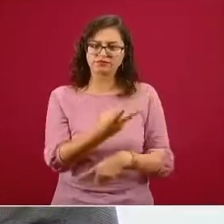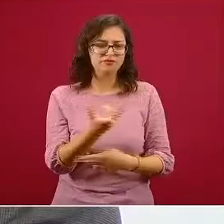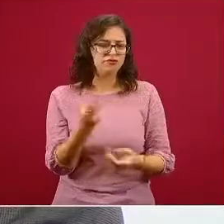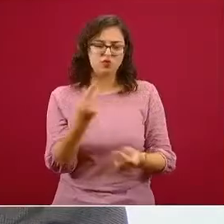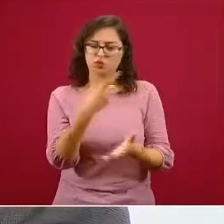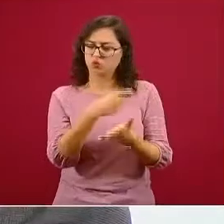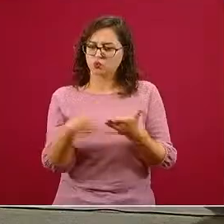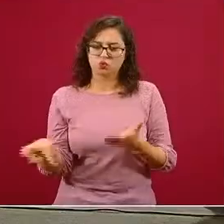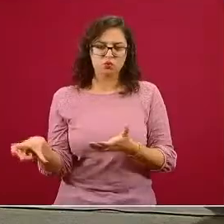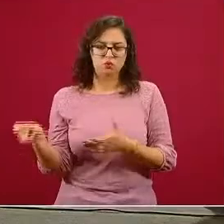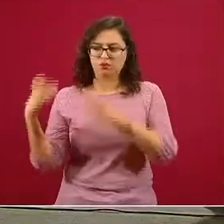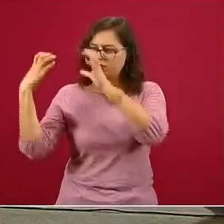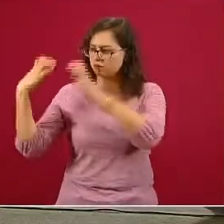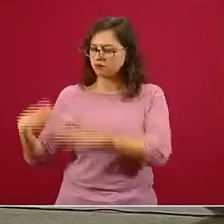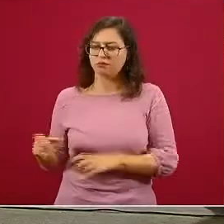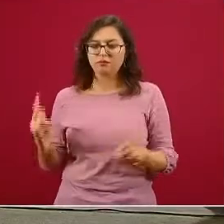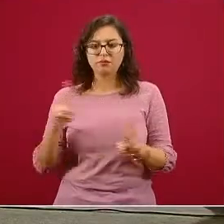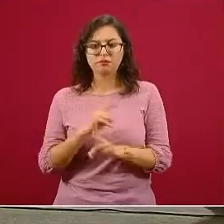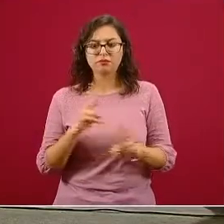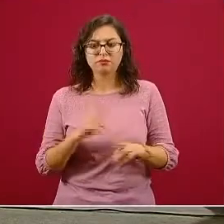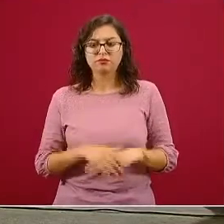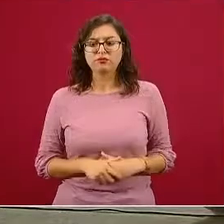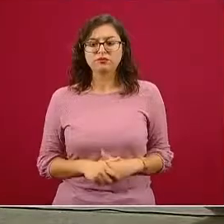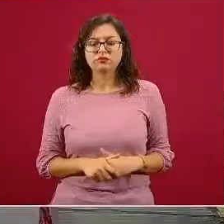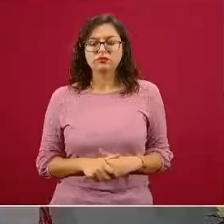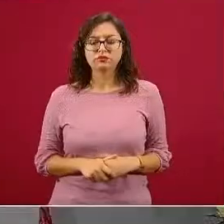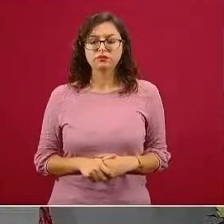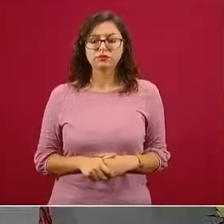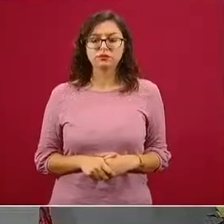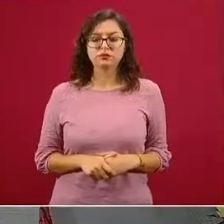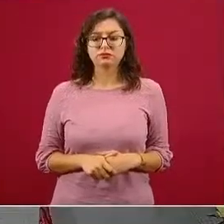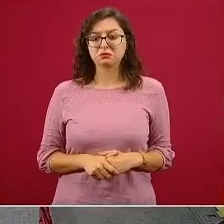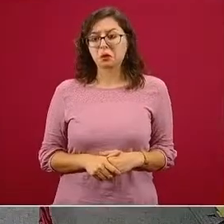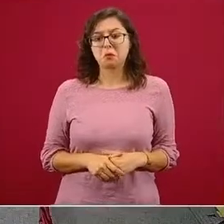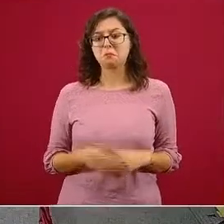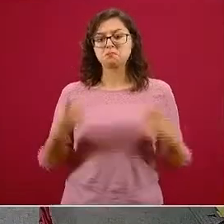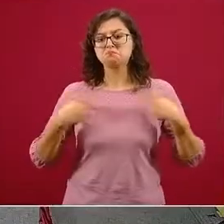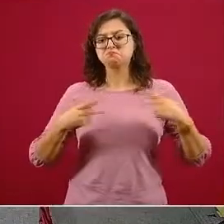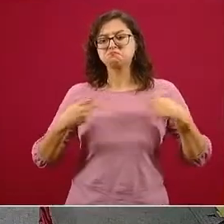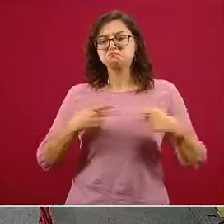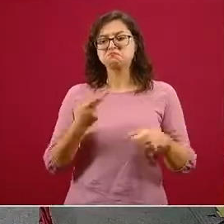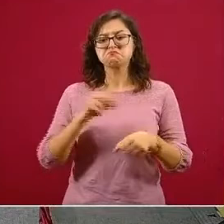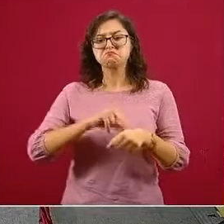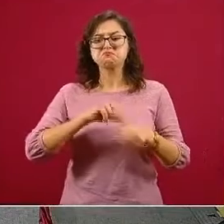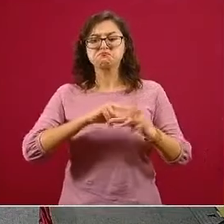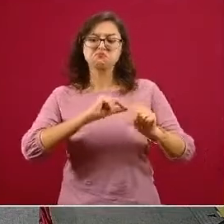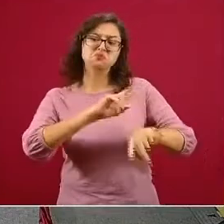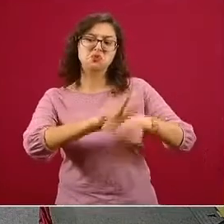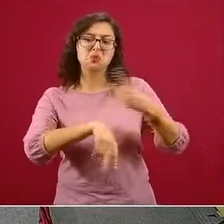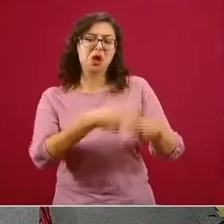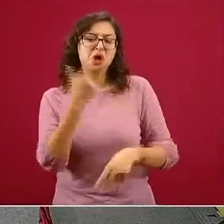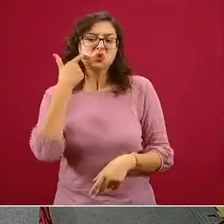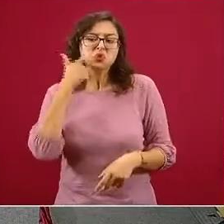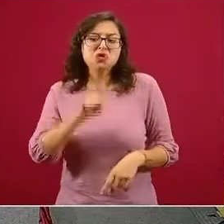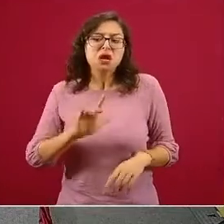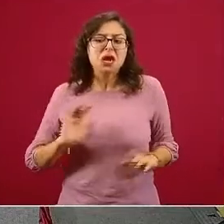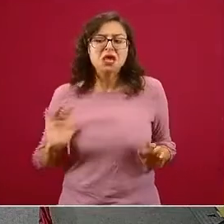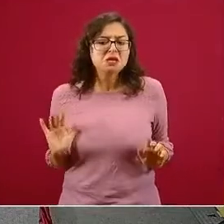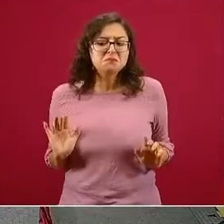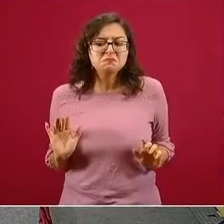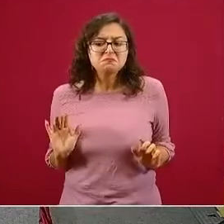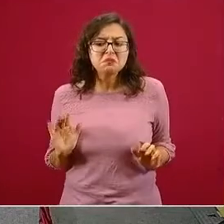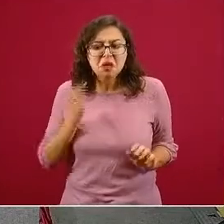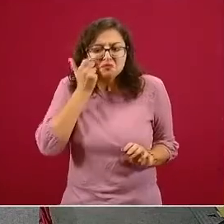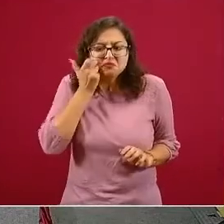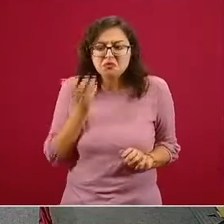hacer este procedimiento de los tanques de oxígeno. Bueno, muchas personas no quieren acudir al doctor, entonces usan esta